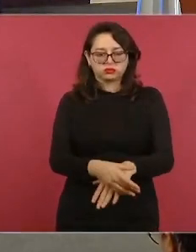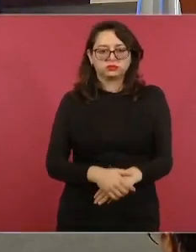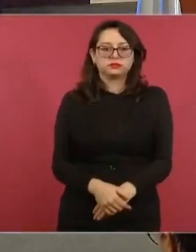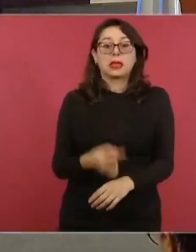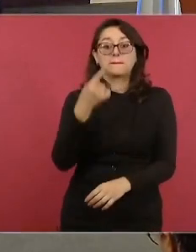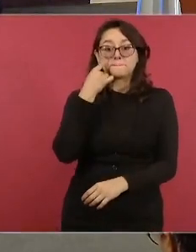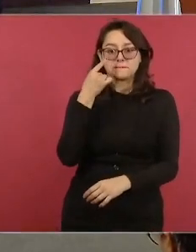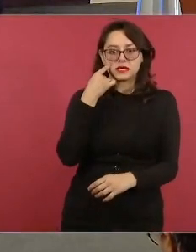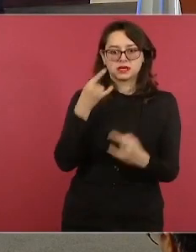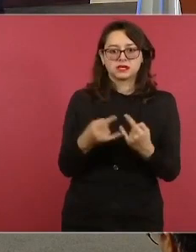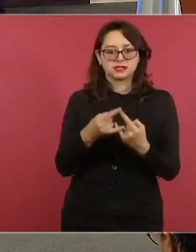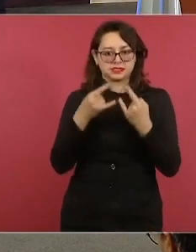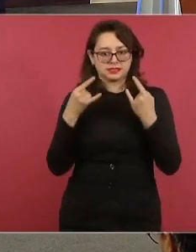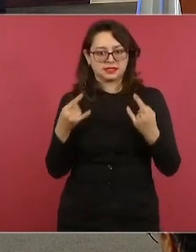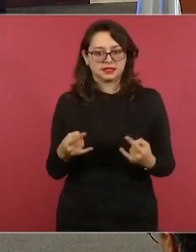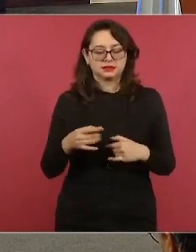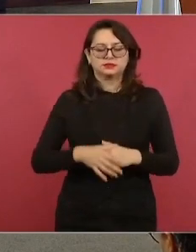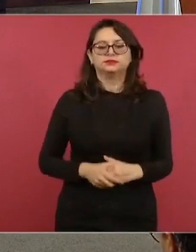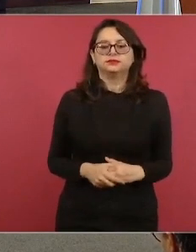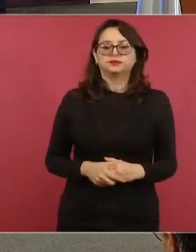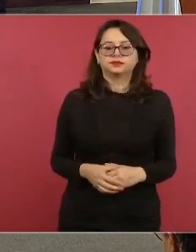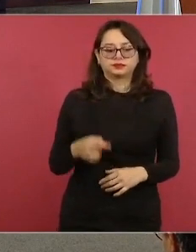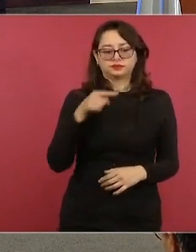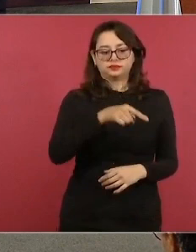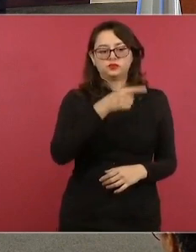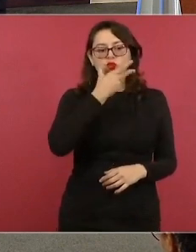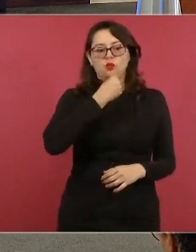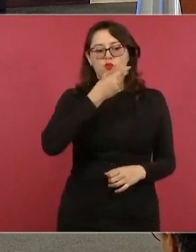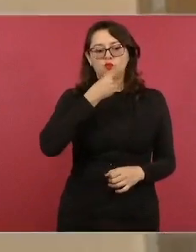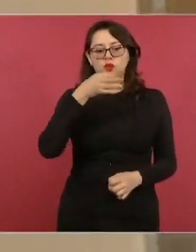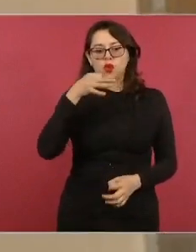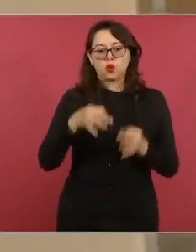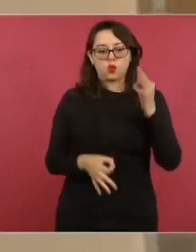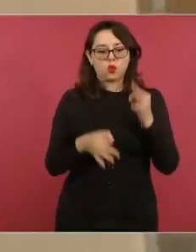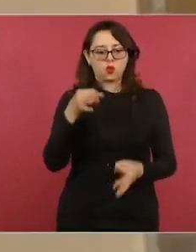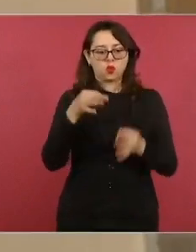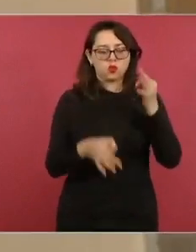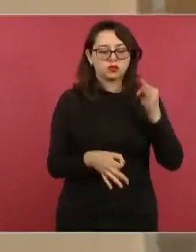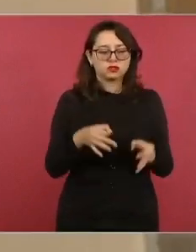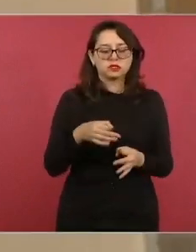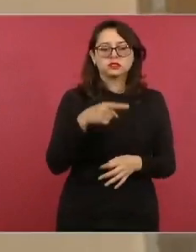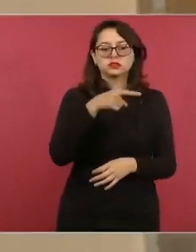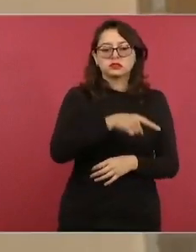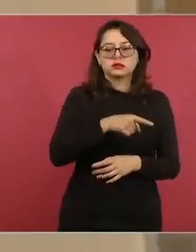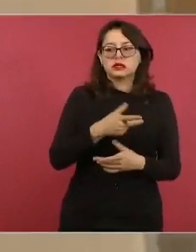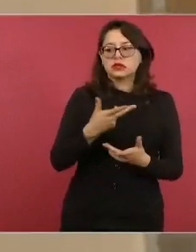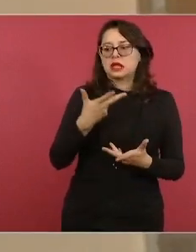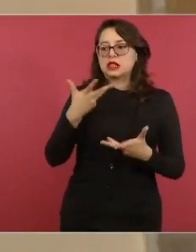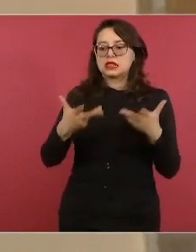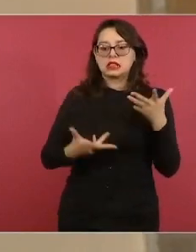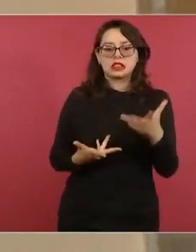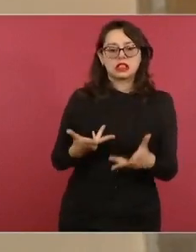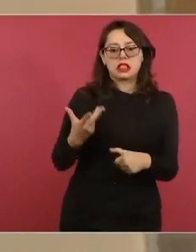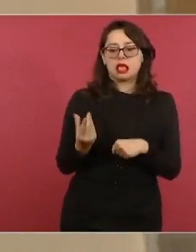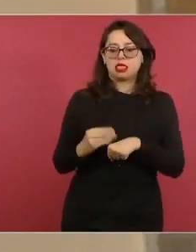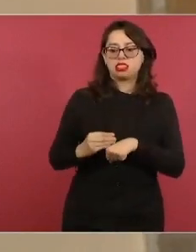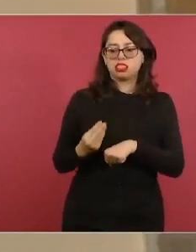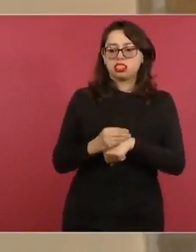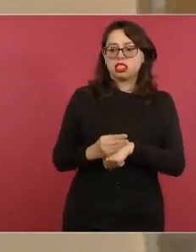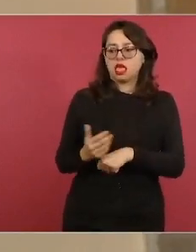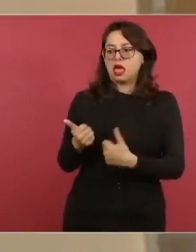fue por el delito de retraso de la justicia esto por la fiscalía general de justicia de la Ciudad de México